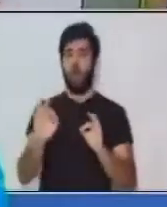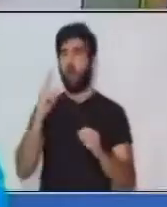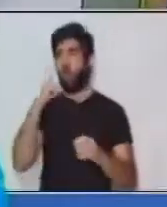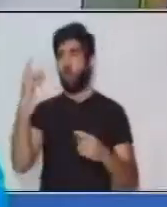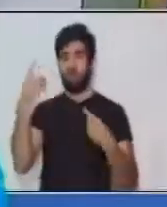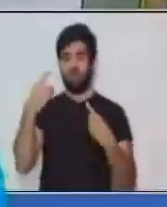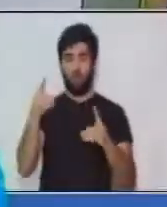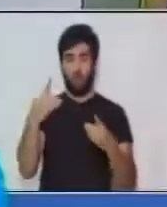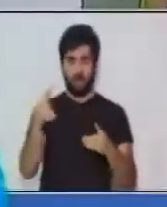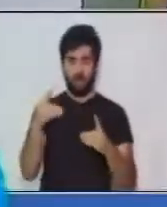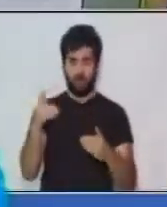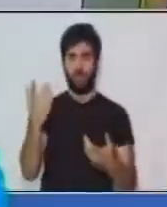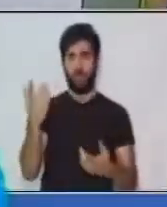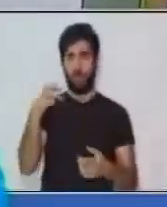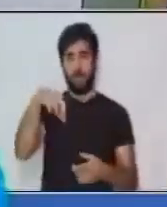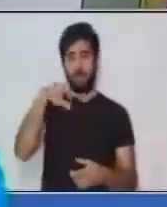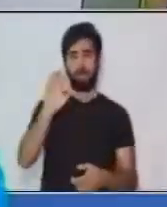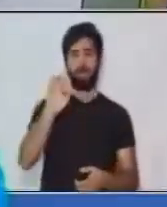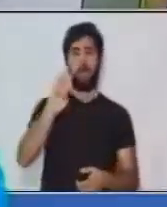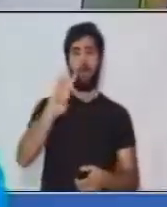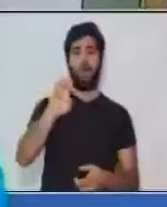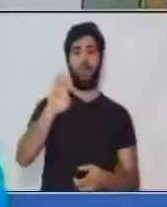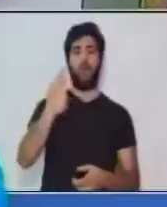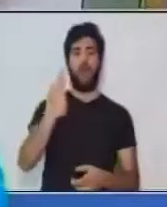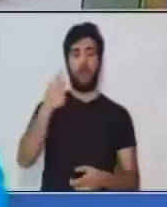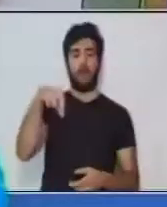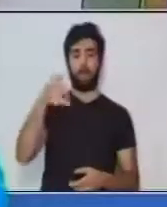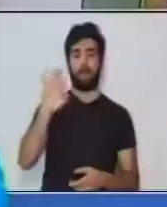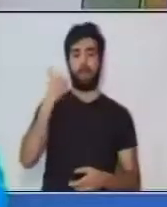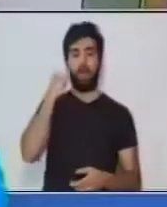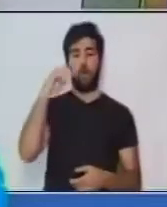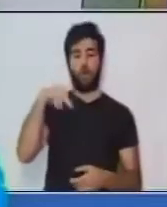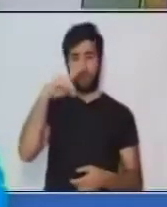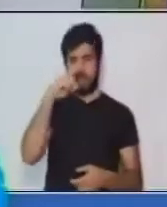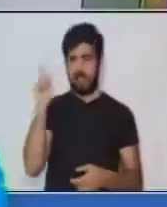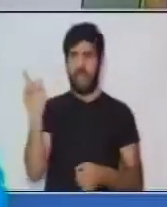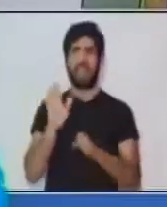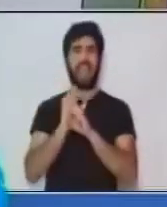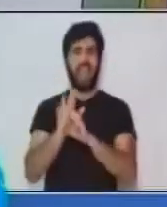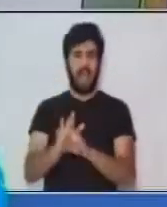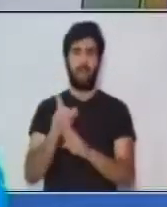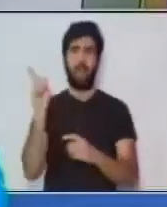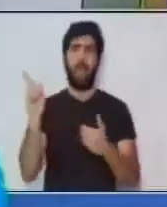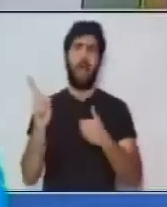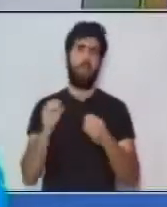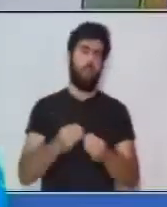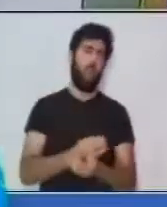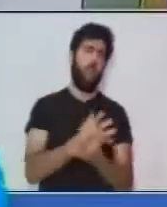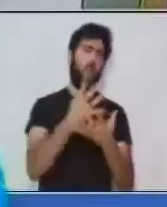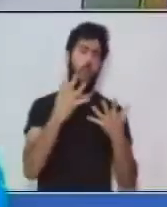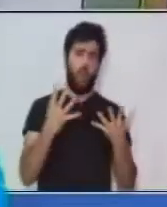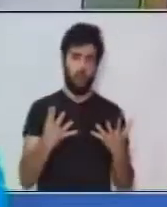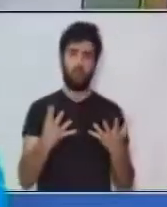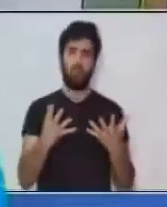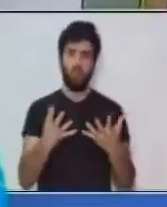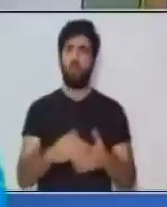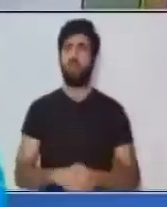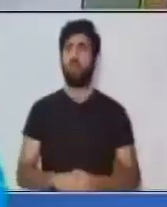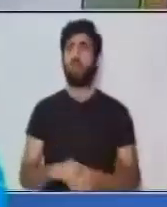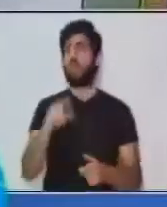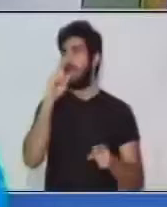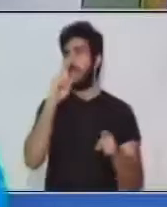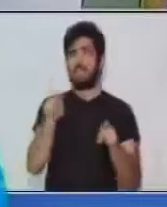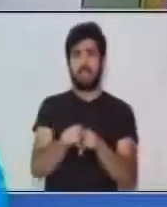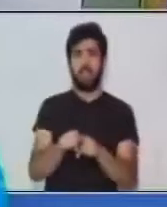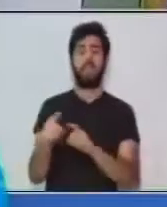PowerPoint. Como les explicaba, estos son algunos ejemplos de muchos que existen también dentro de las fuentes tecnológicas. También